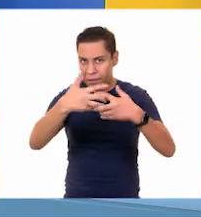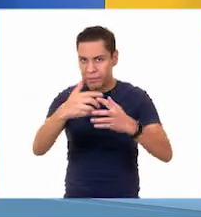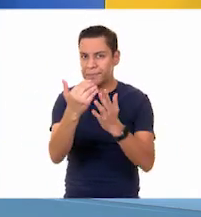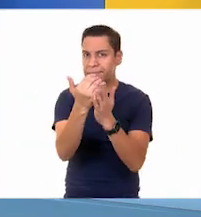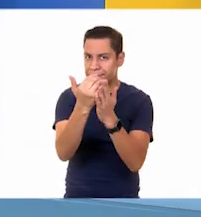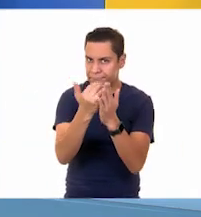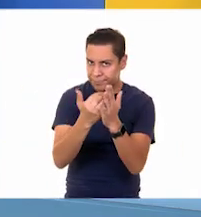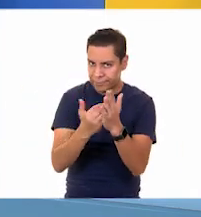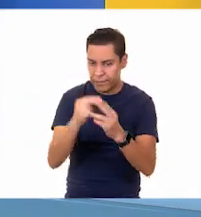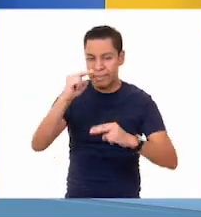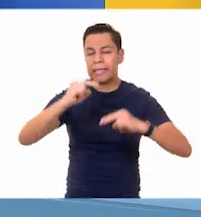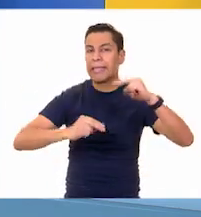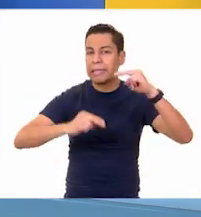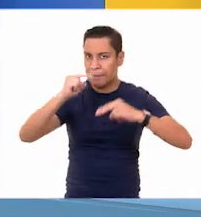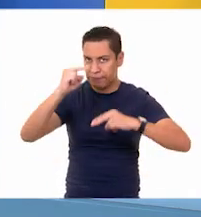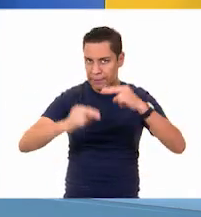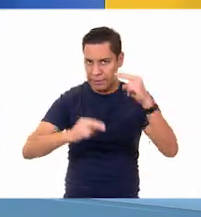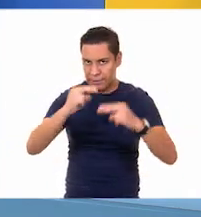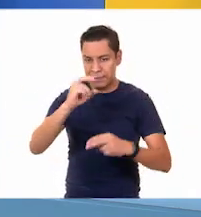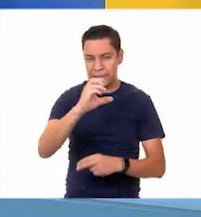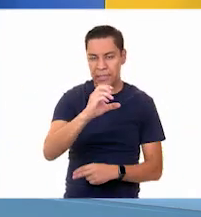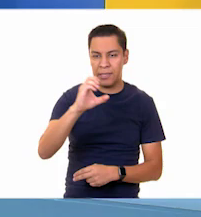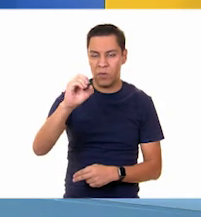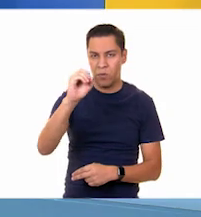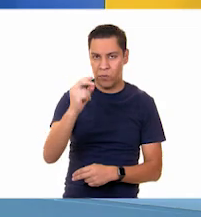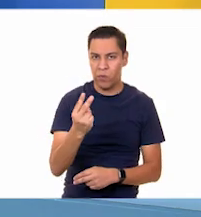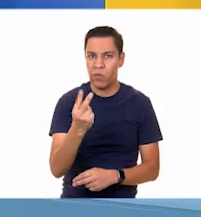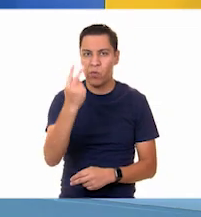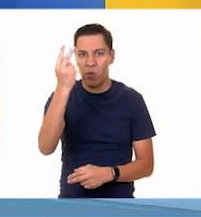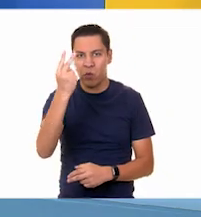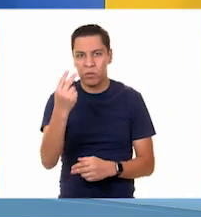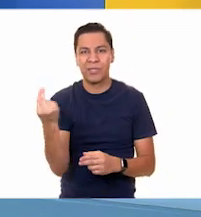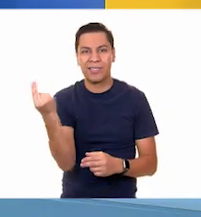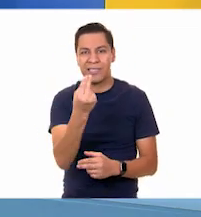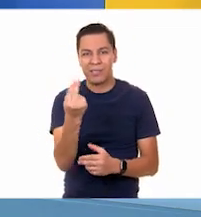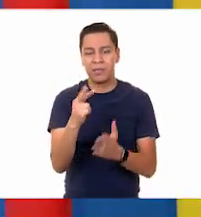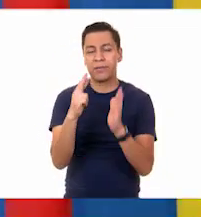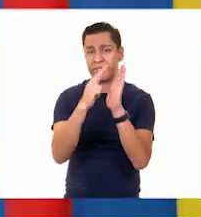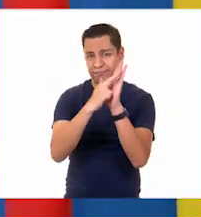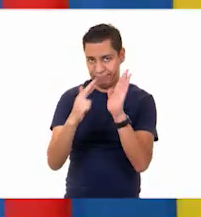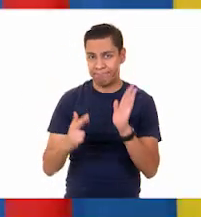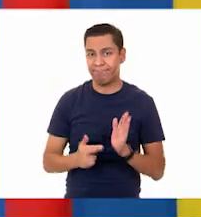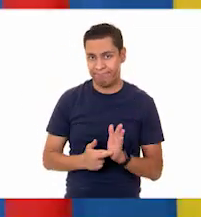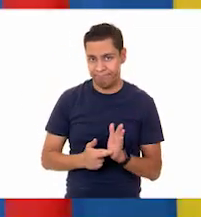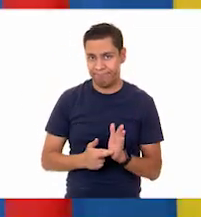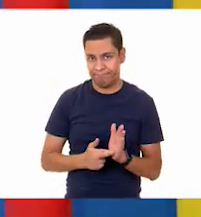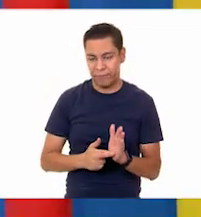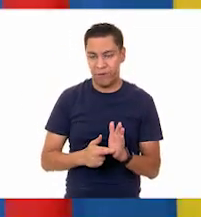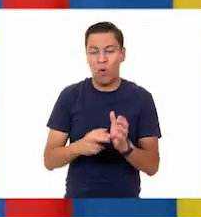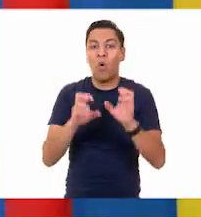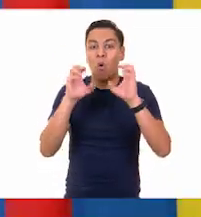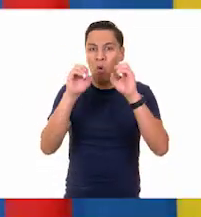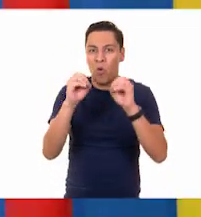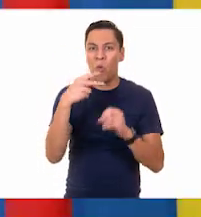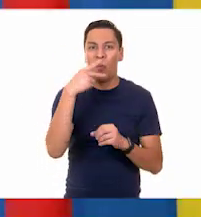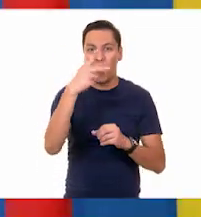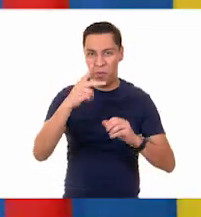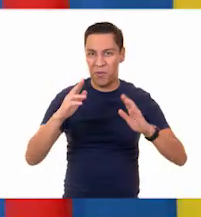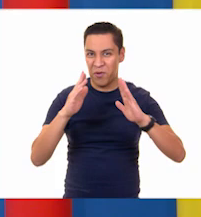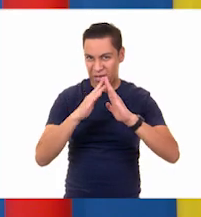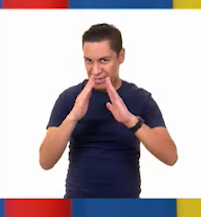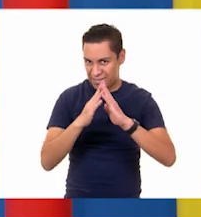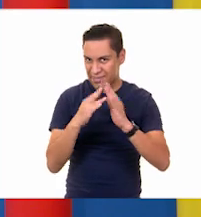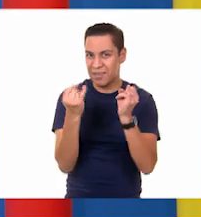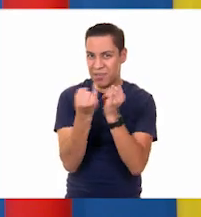los residuos que se queman, incluso algunas actividades en nuestros hogares. A ver, espérame